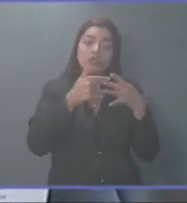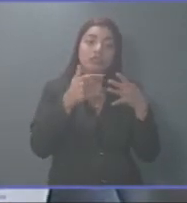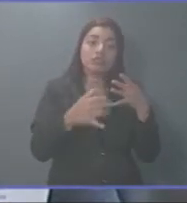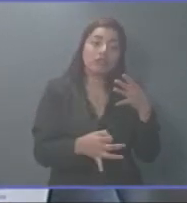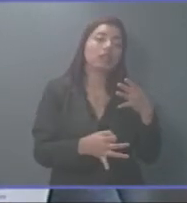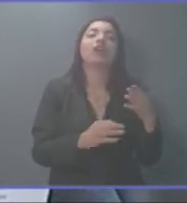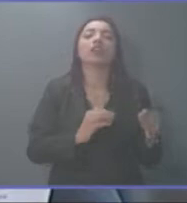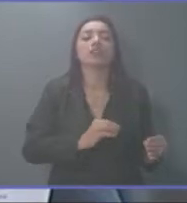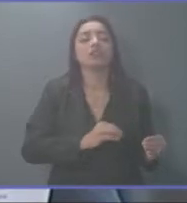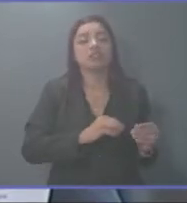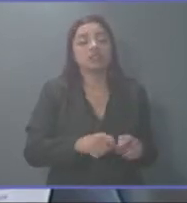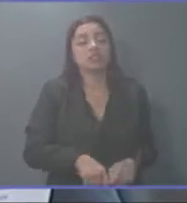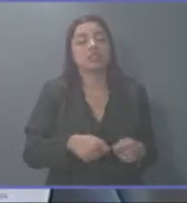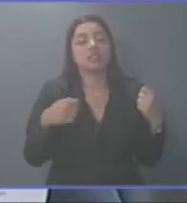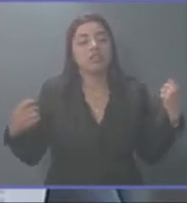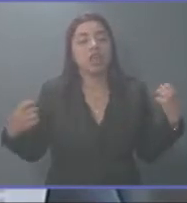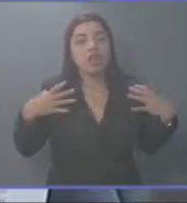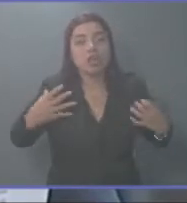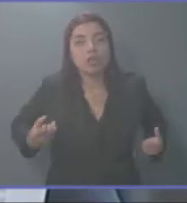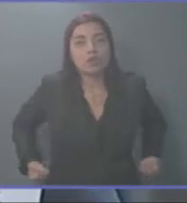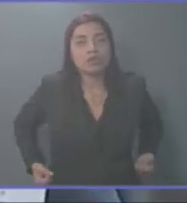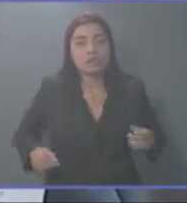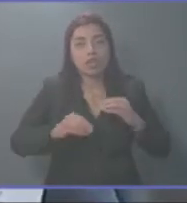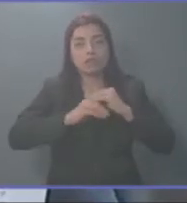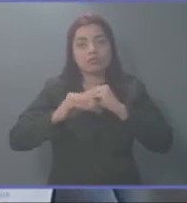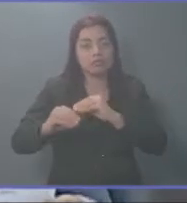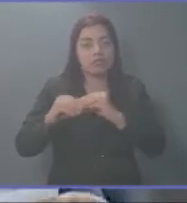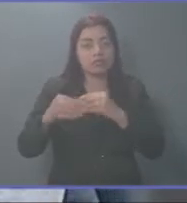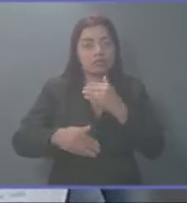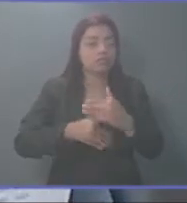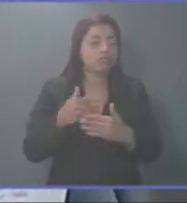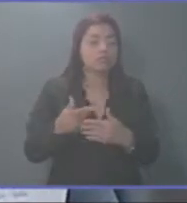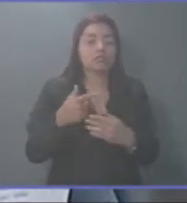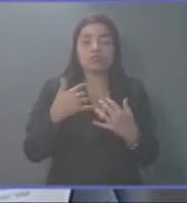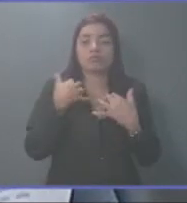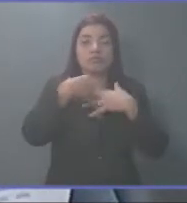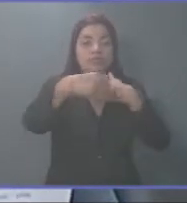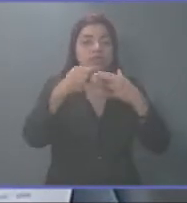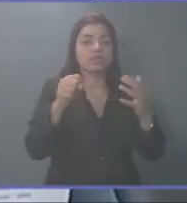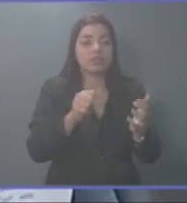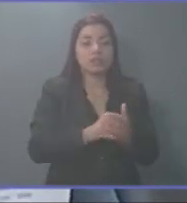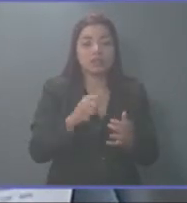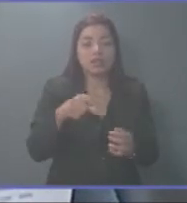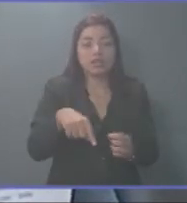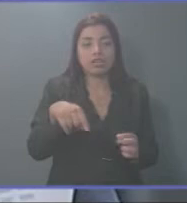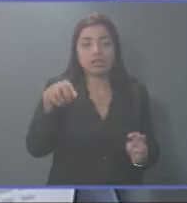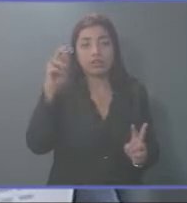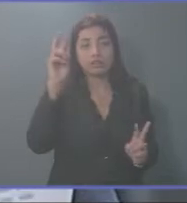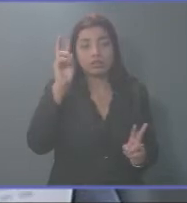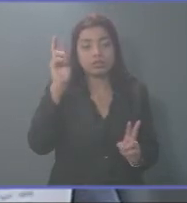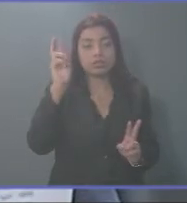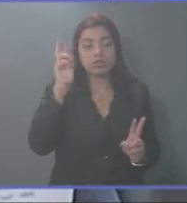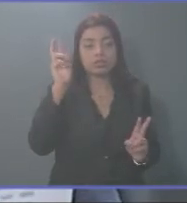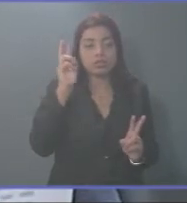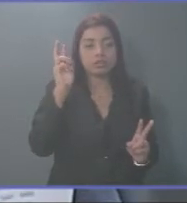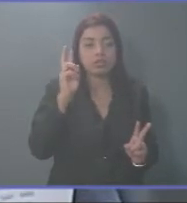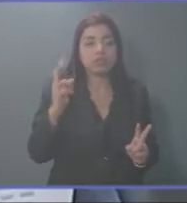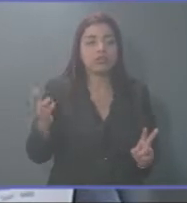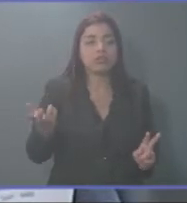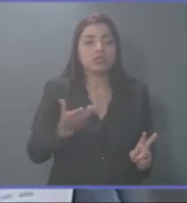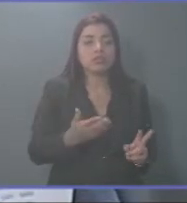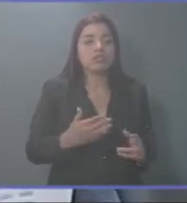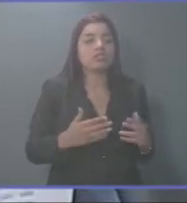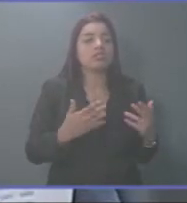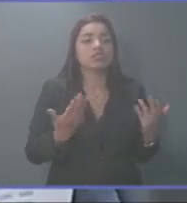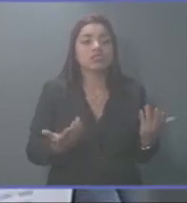8 días después de su publicación en el Diario Oficial, dado en el Salón Azul del Palacio Legislativo San